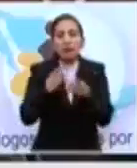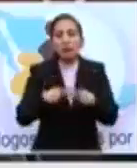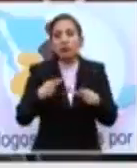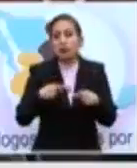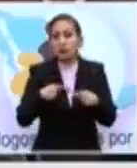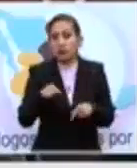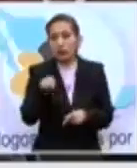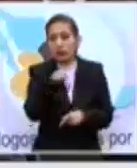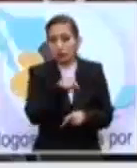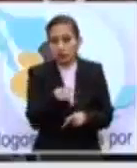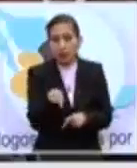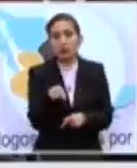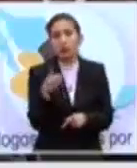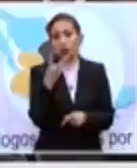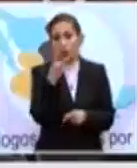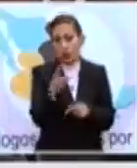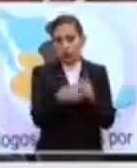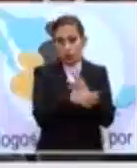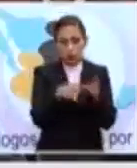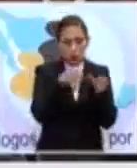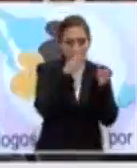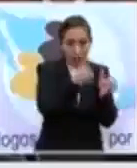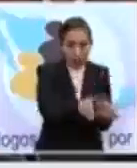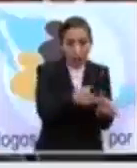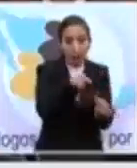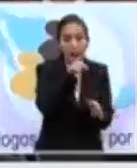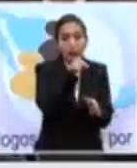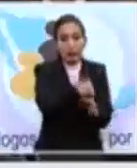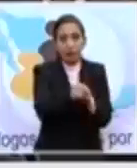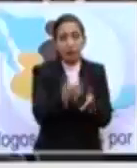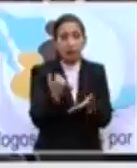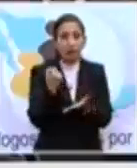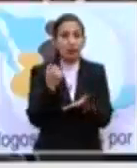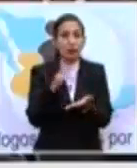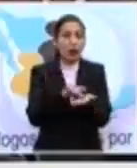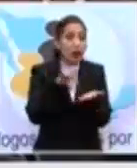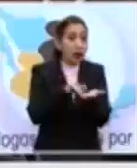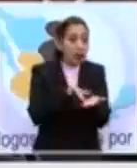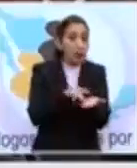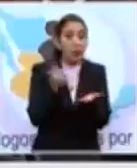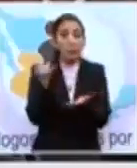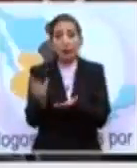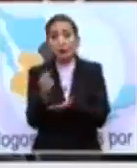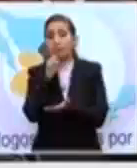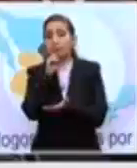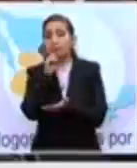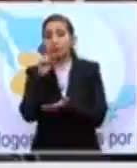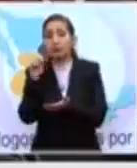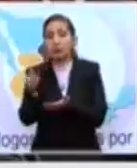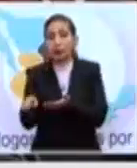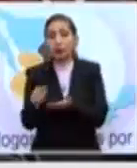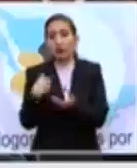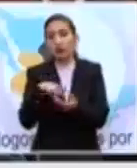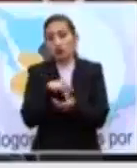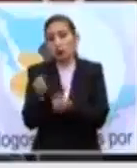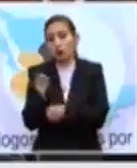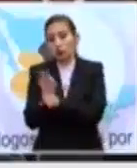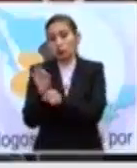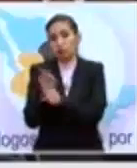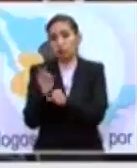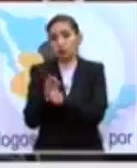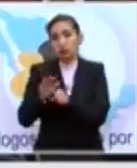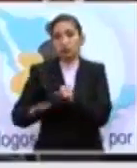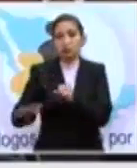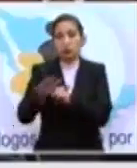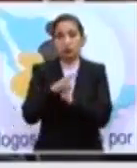dos acciones, tanto que lleguen en forma las acciones preventivas y que esa parte la estamos fortaleciendo con una cuestión